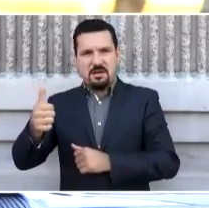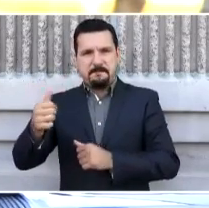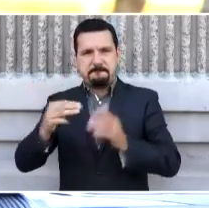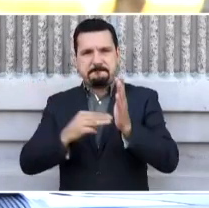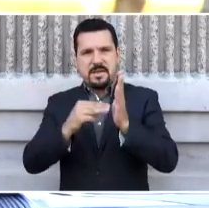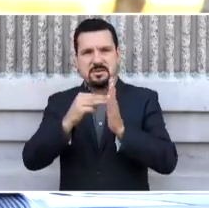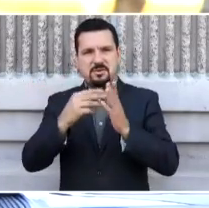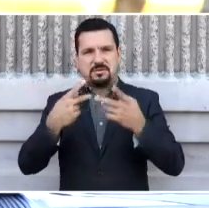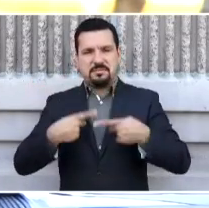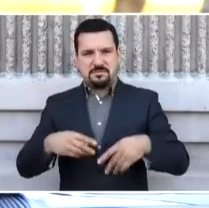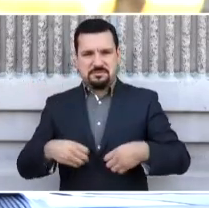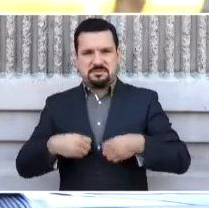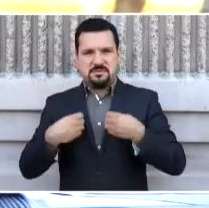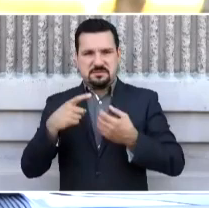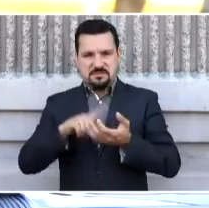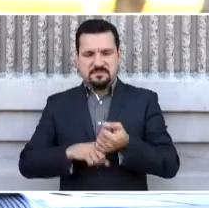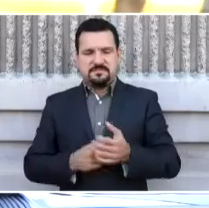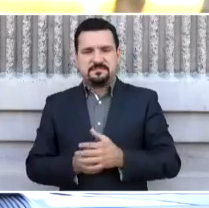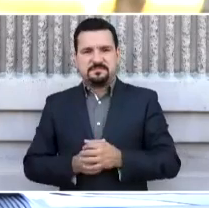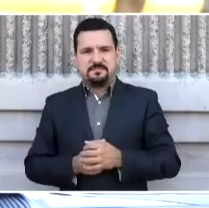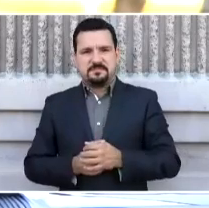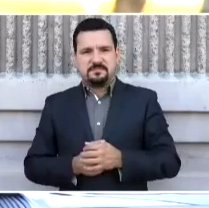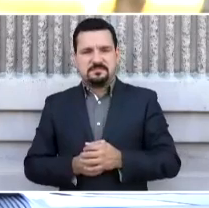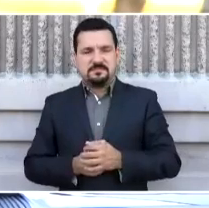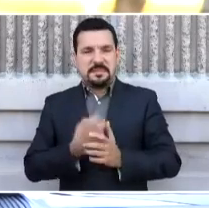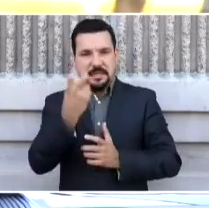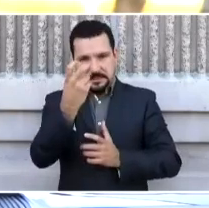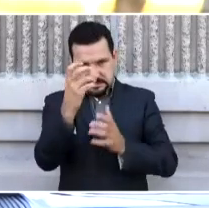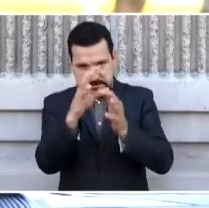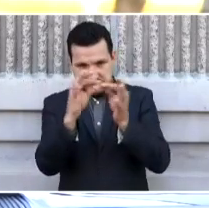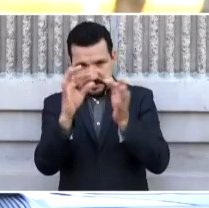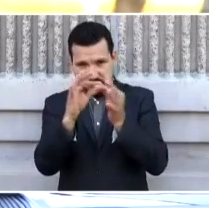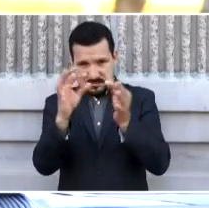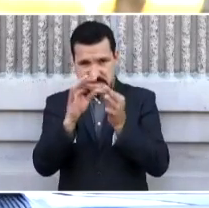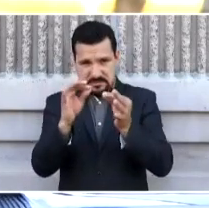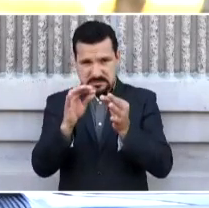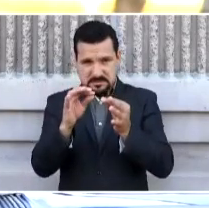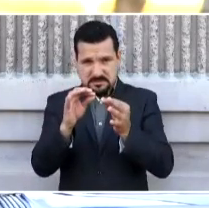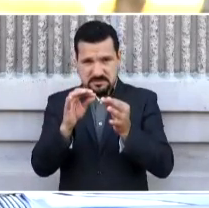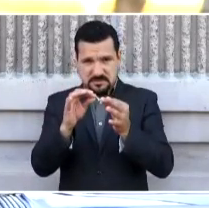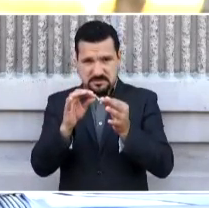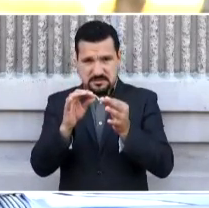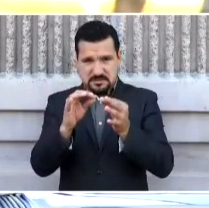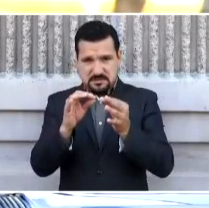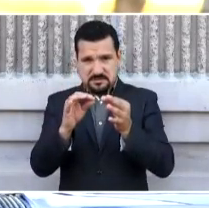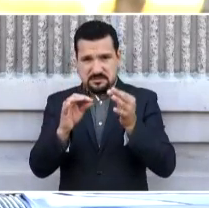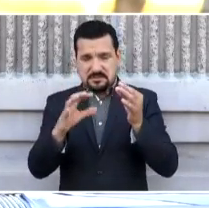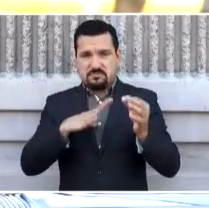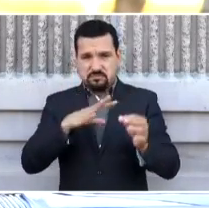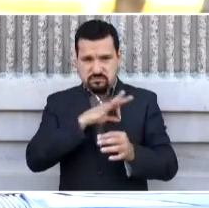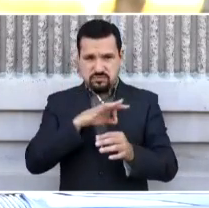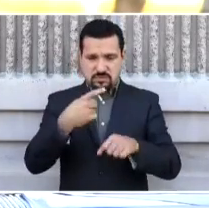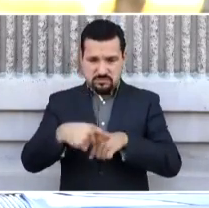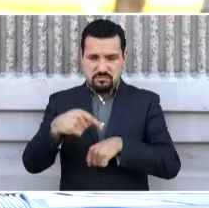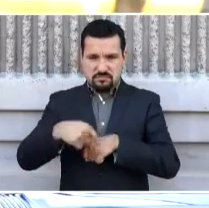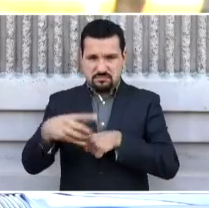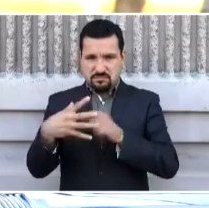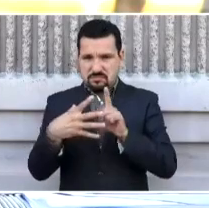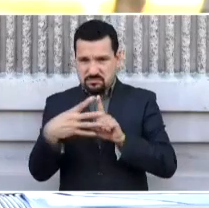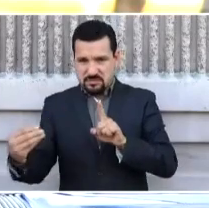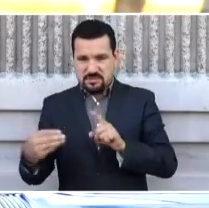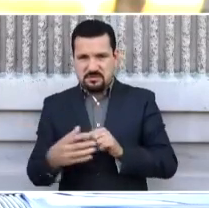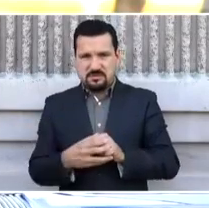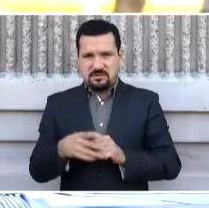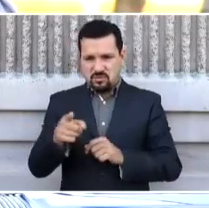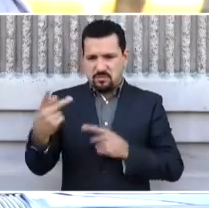millón de habitantes. Entonces, esto quiere decir que existe una mayor disponibilidad de riesgo. Y luego, respecto a tu pregunta de si hemos